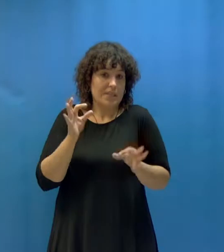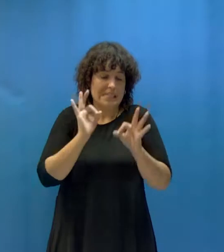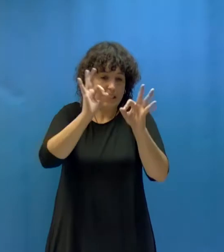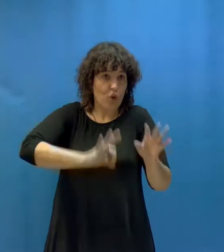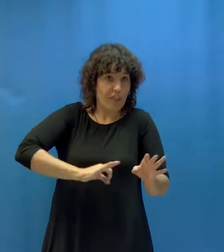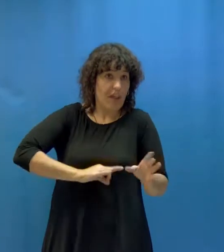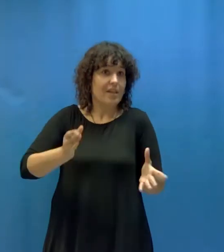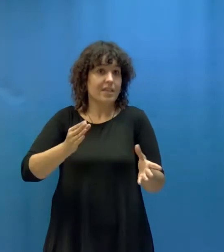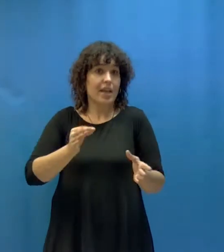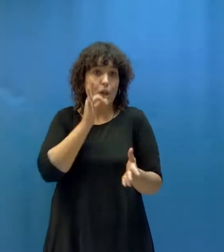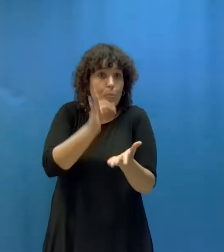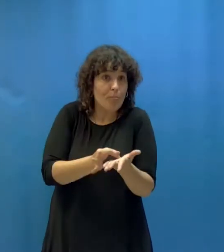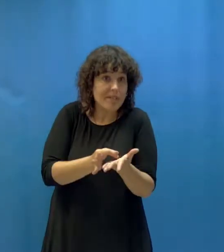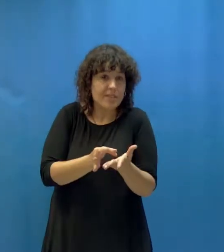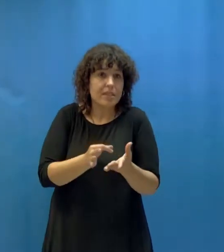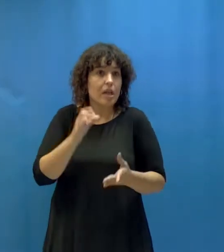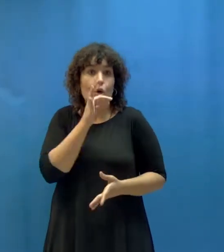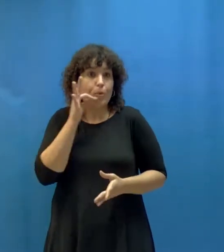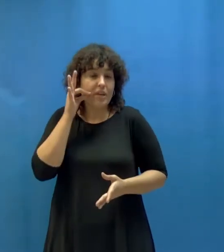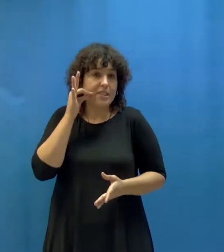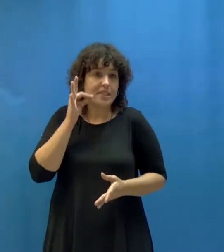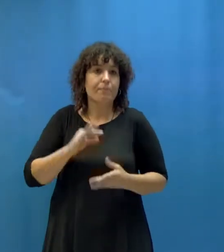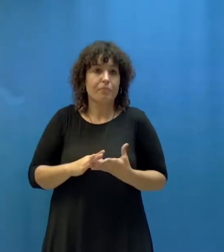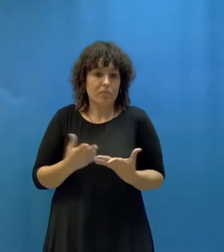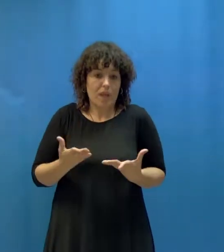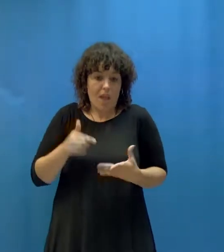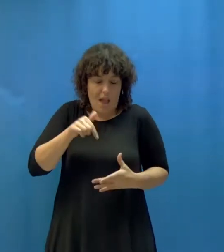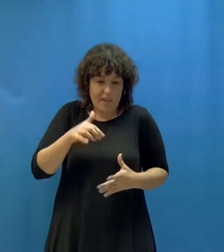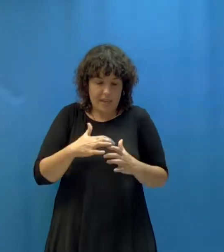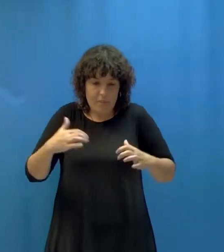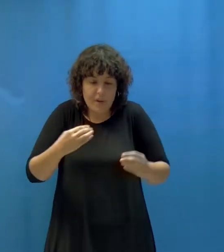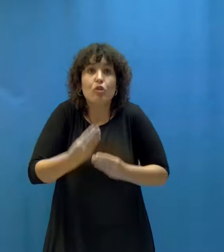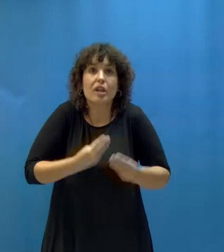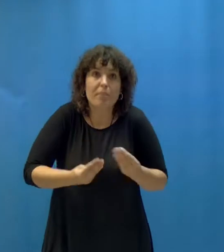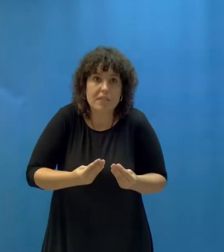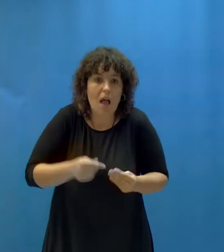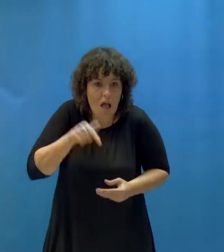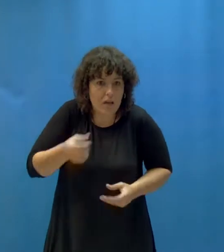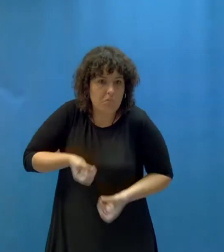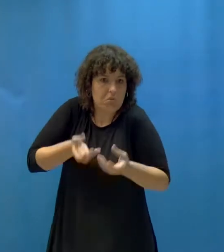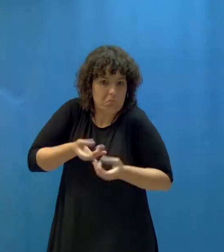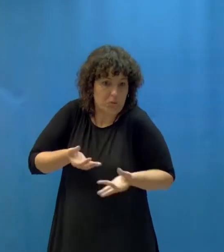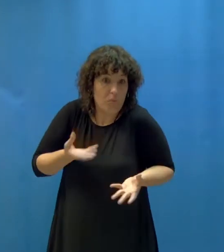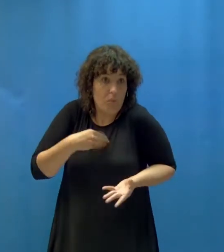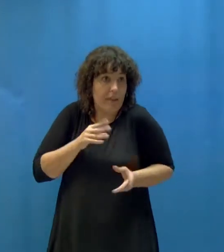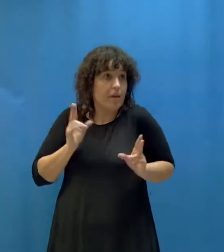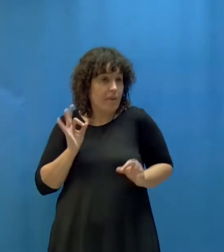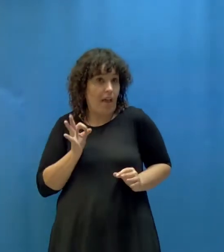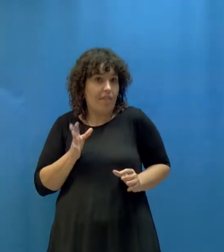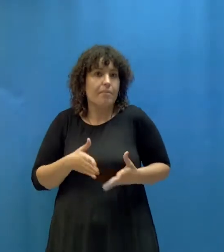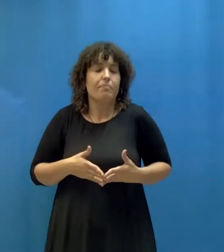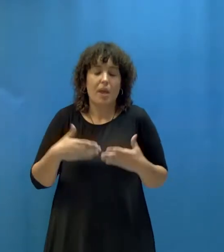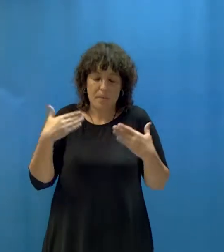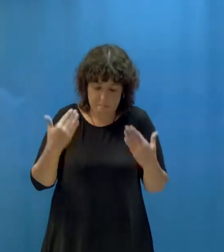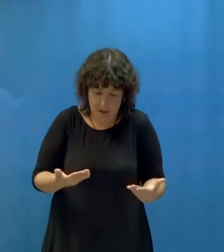y en uno de los mensajes, porque creo que lo que ocurre en el pleno es bueno que lo sepamos, ¿verdad, alcaldesa? Lo que ocurre en el pleno se puede contar en el pleno. Pues bien, la interpretación de ese gracias de